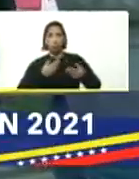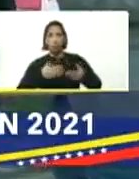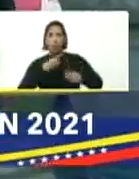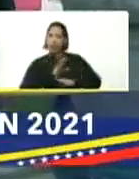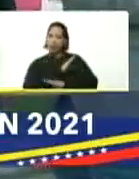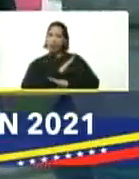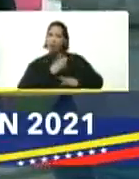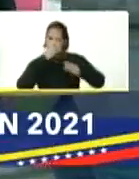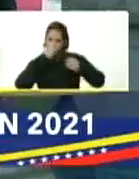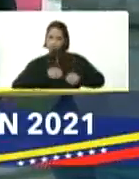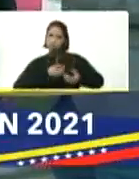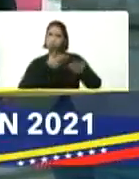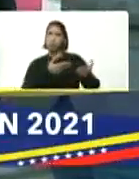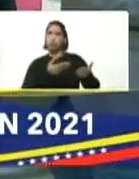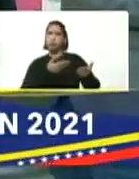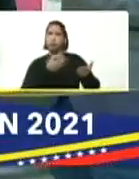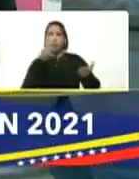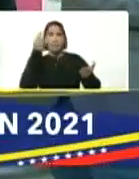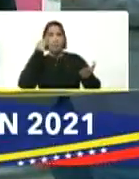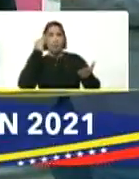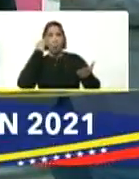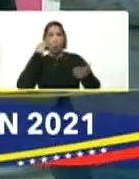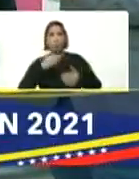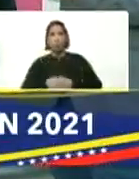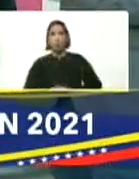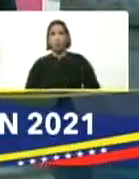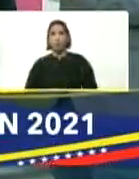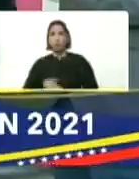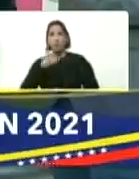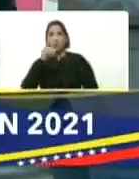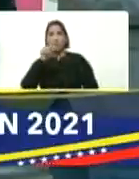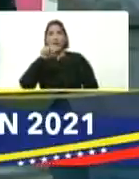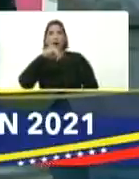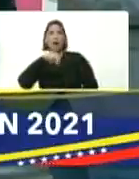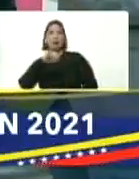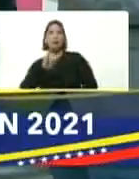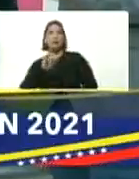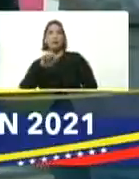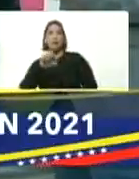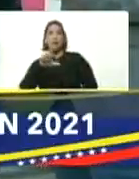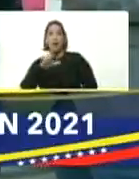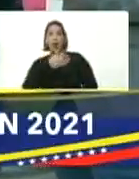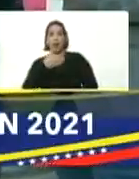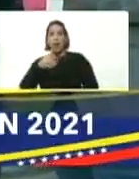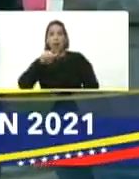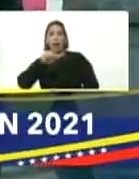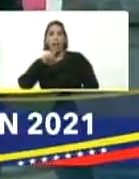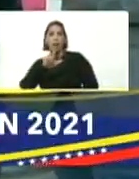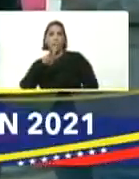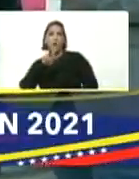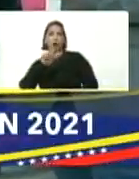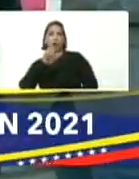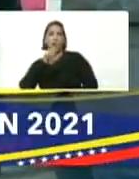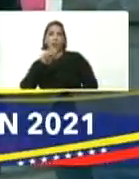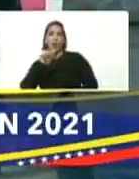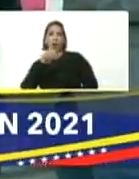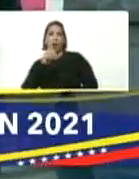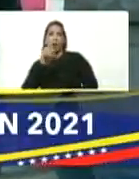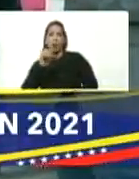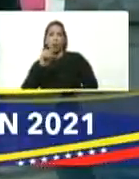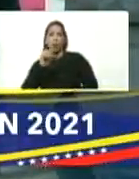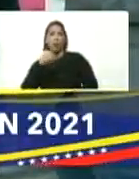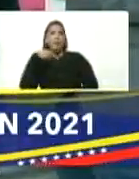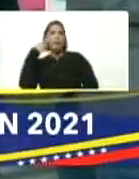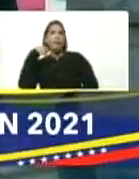cantarle. Vamos a cantar. A la memoria de Daniel Alvarado. Vamos a cantar Mi